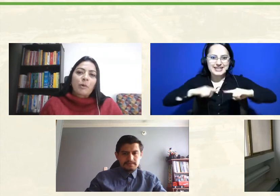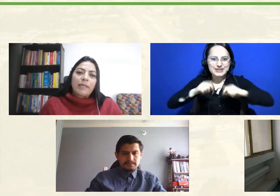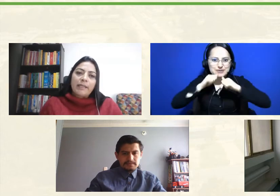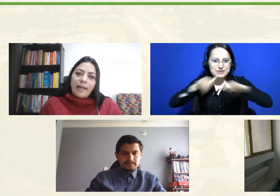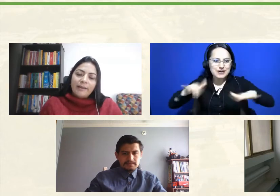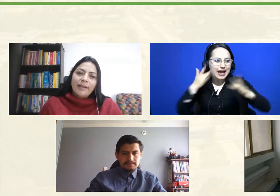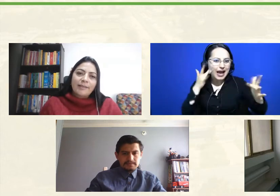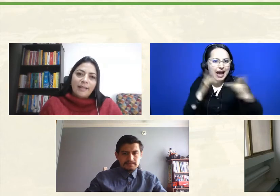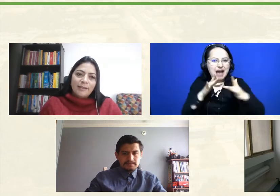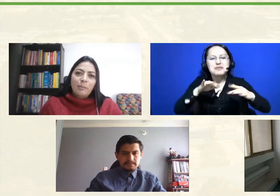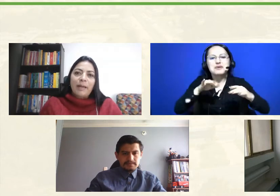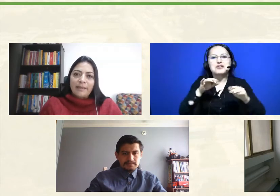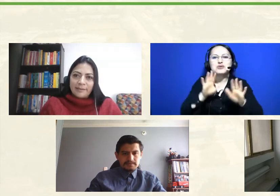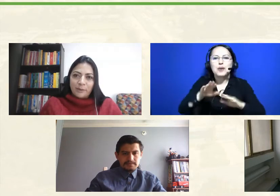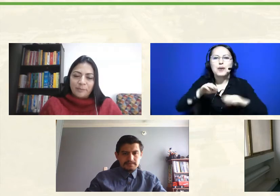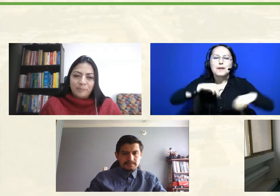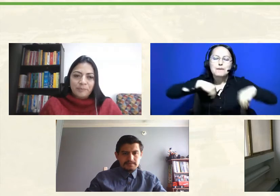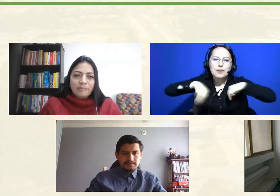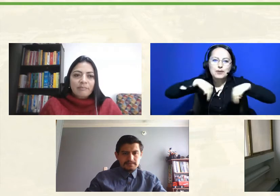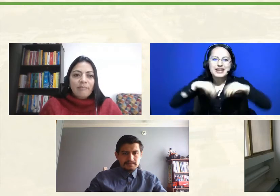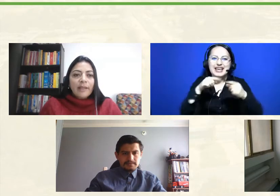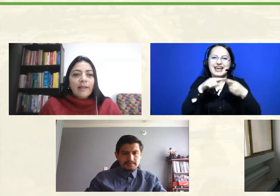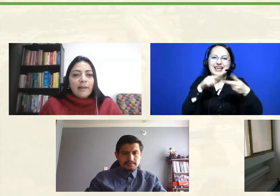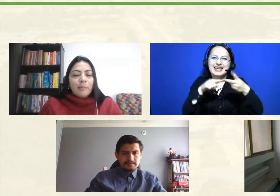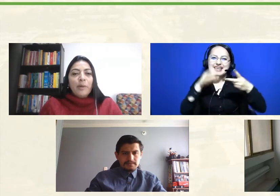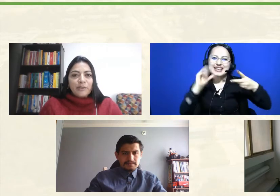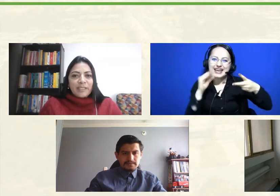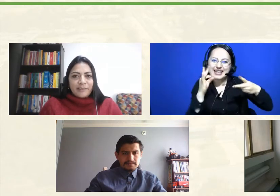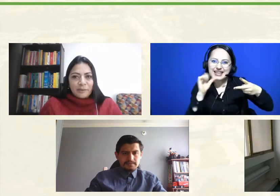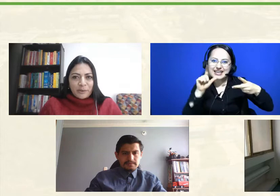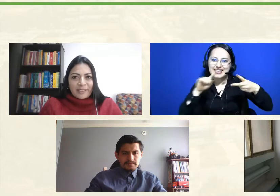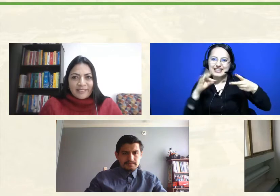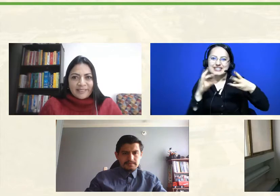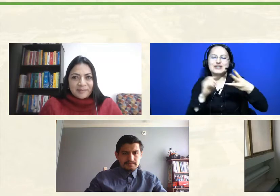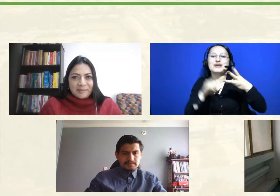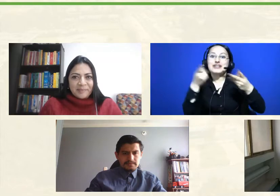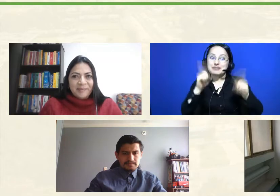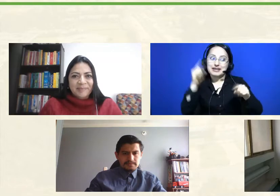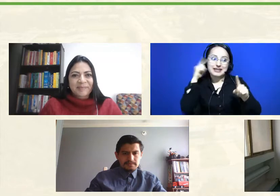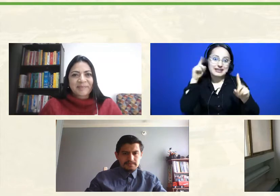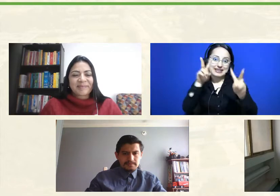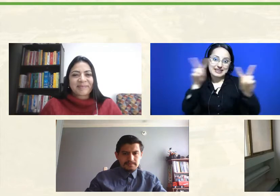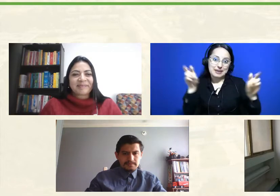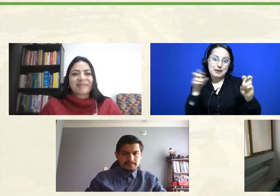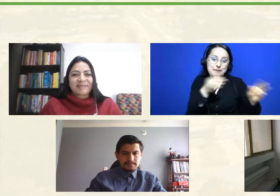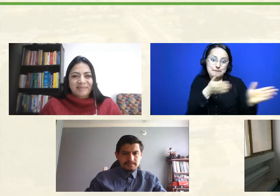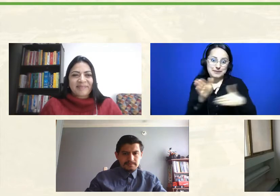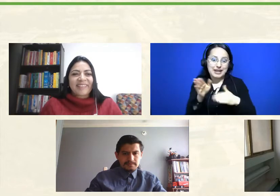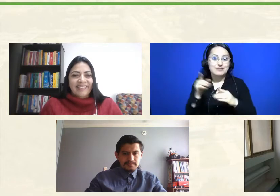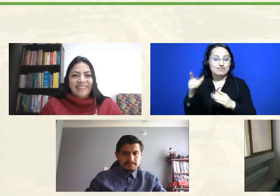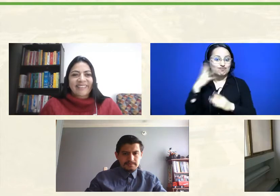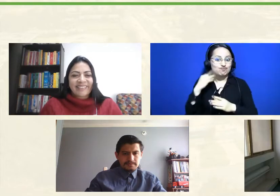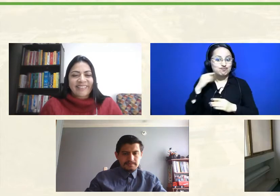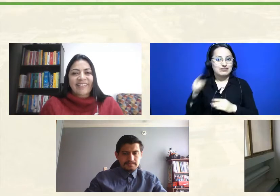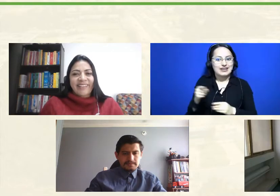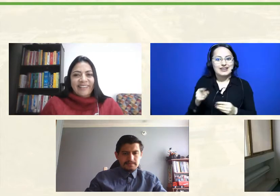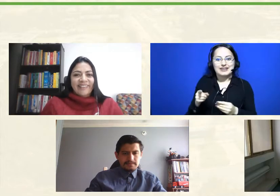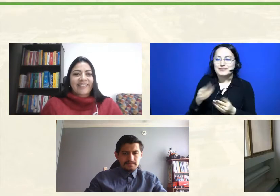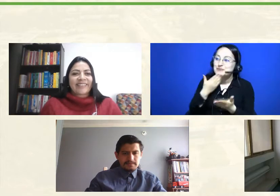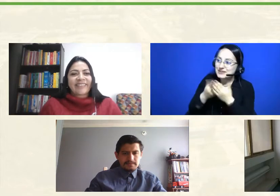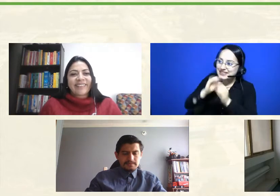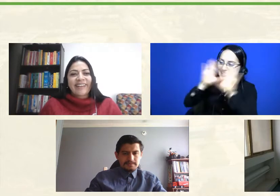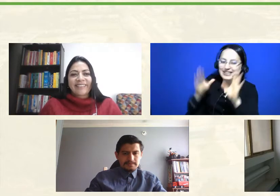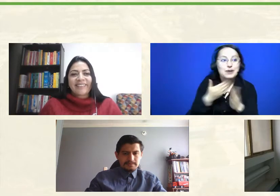sector de movilidad, catastro y planeación. Buenos días, doctor Arenas. Buenos días para todos. Un gusto estar aquí con ustedes